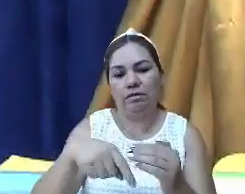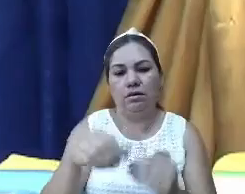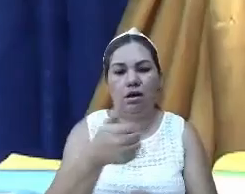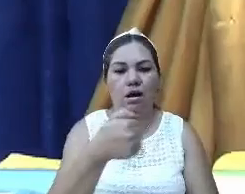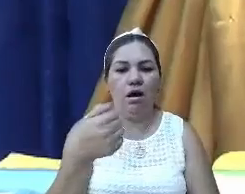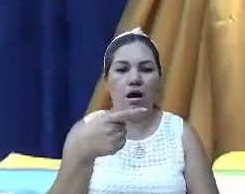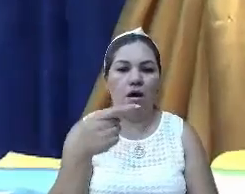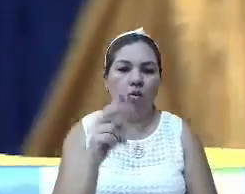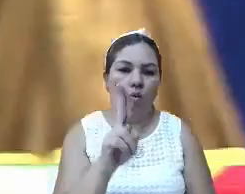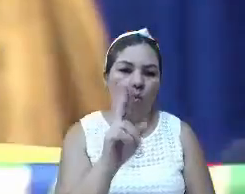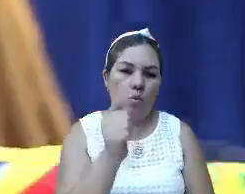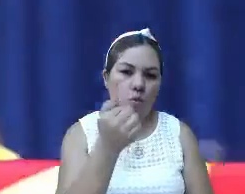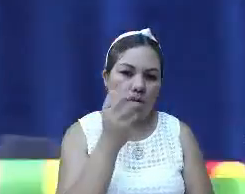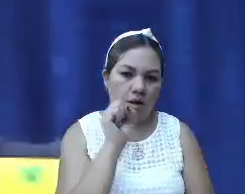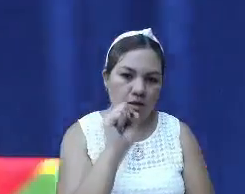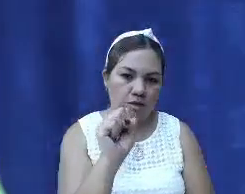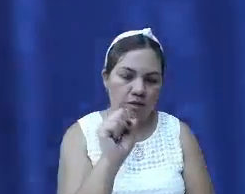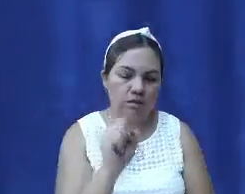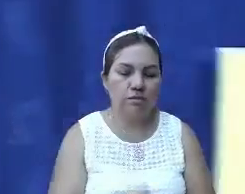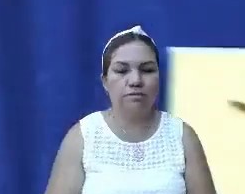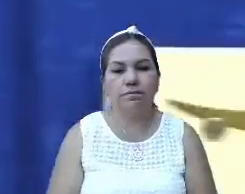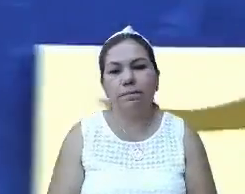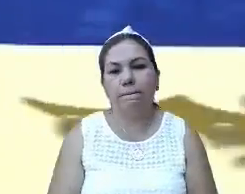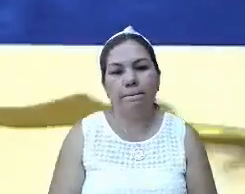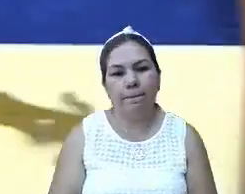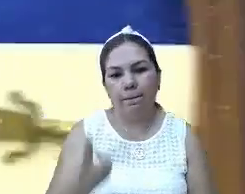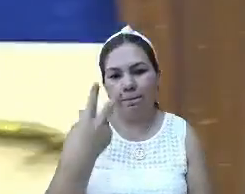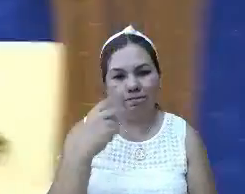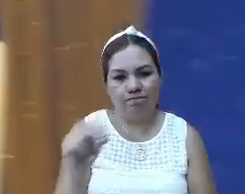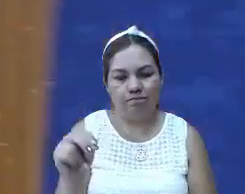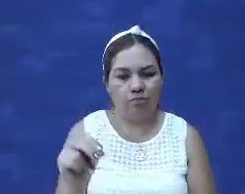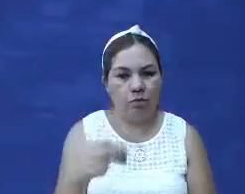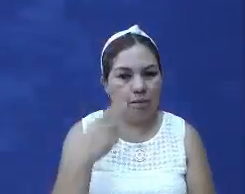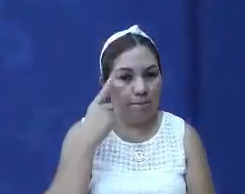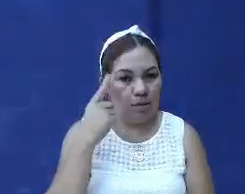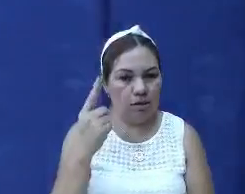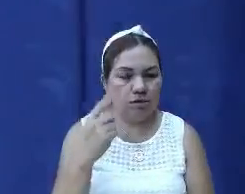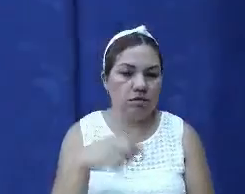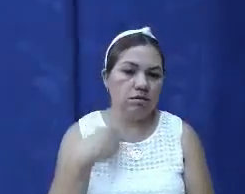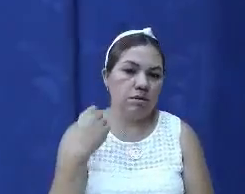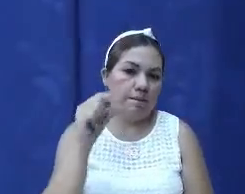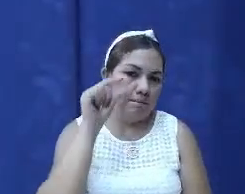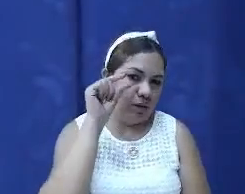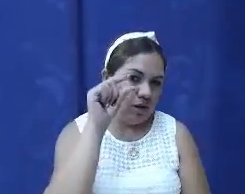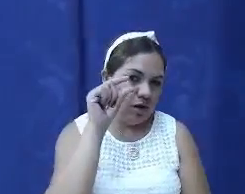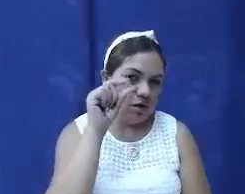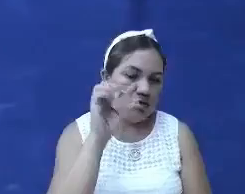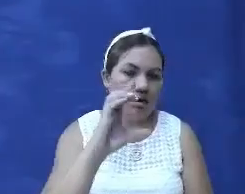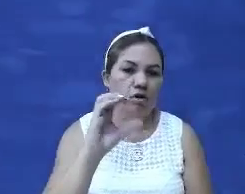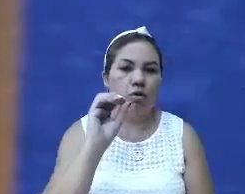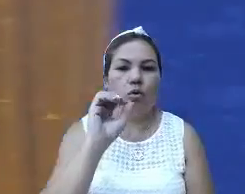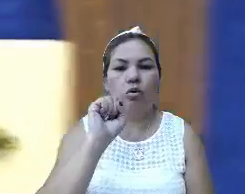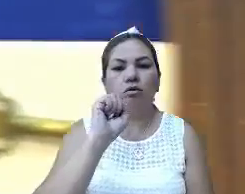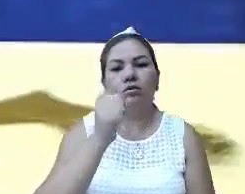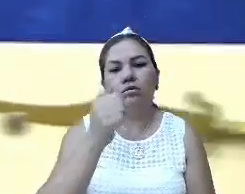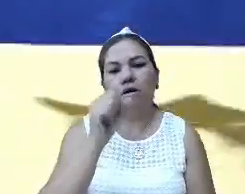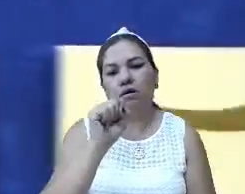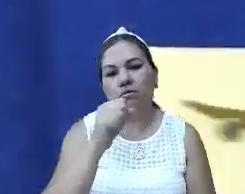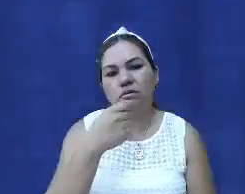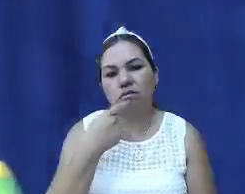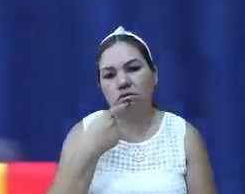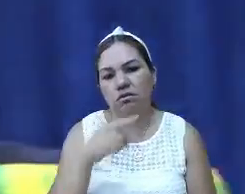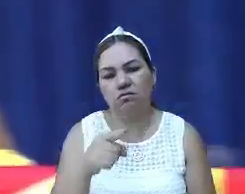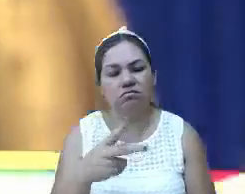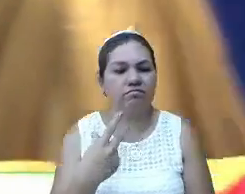las aguas. No menosprecie las pequeñas cosas. Hay cosas que usted dice, pero esto no es